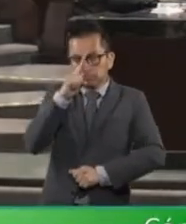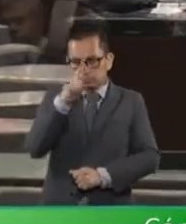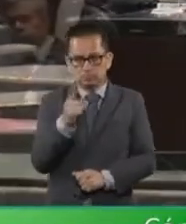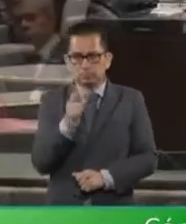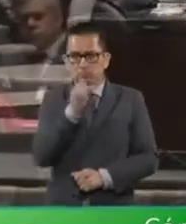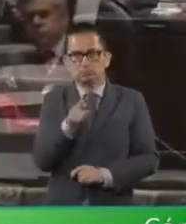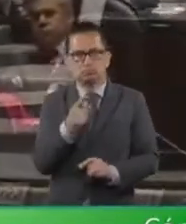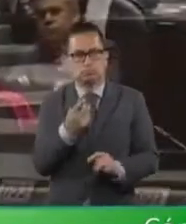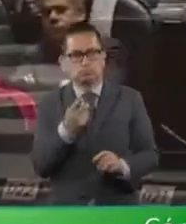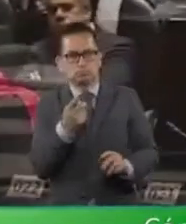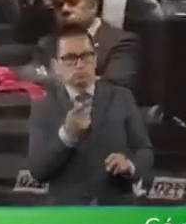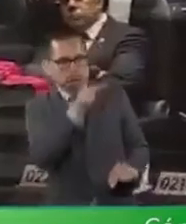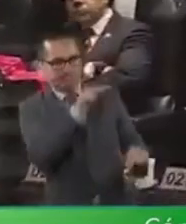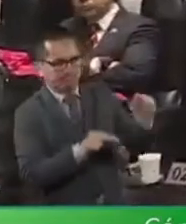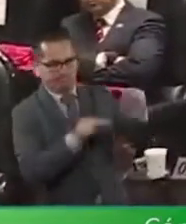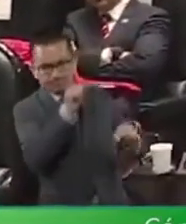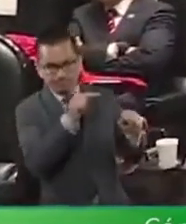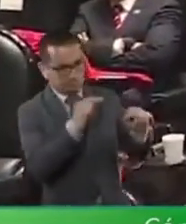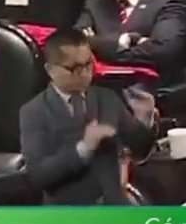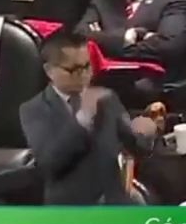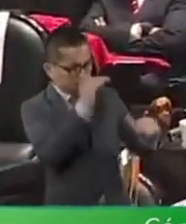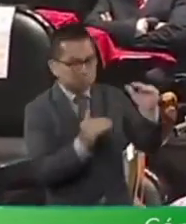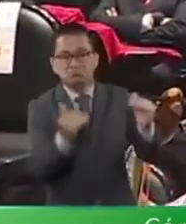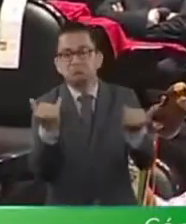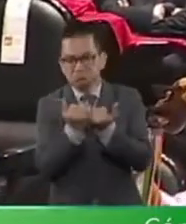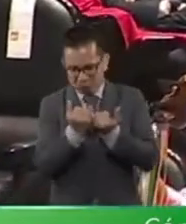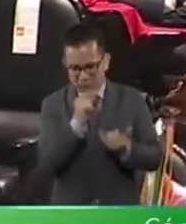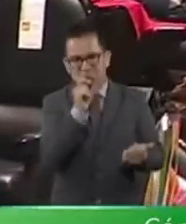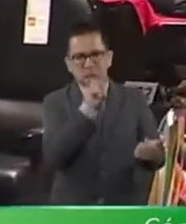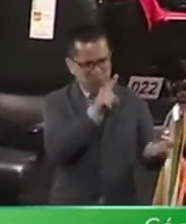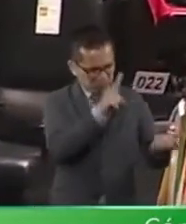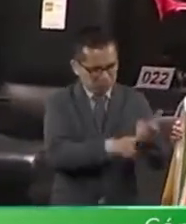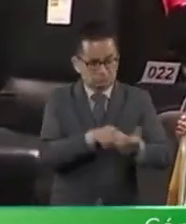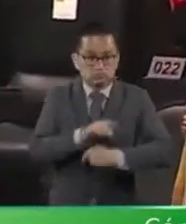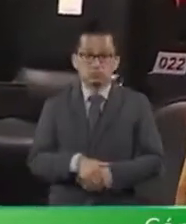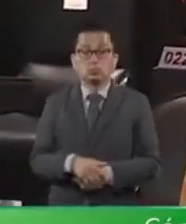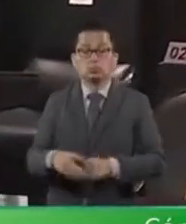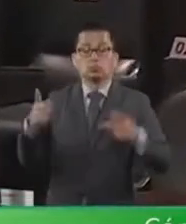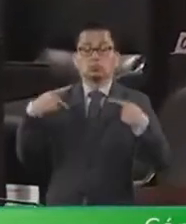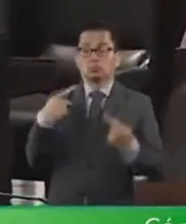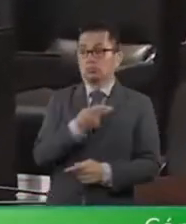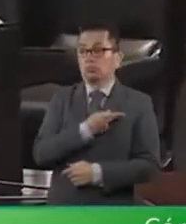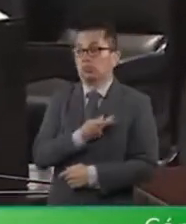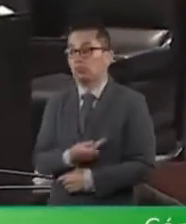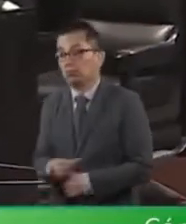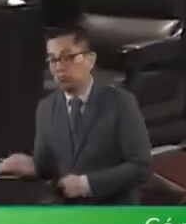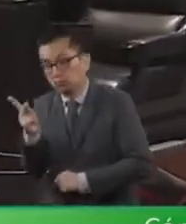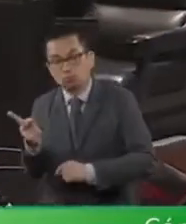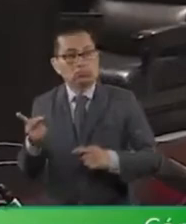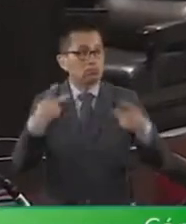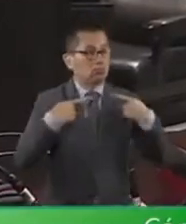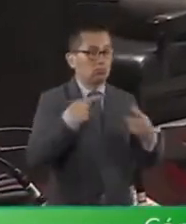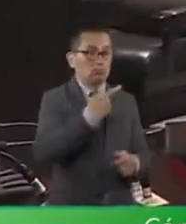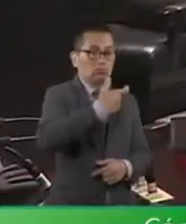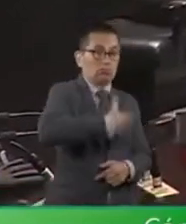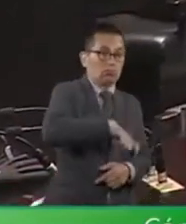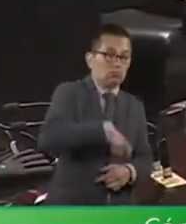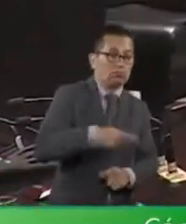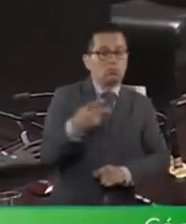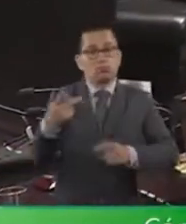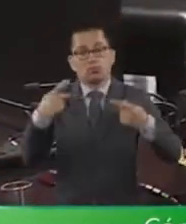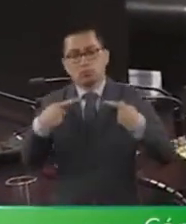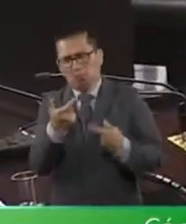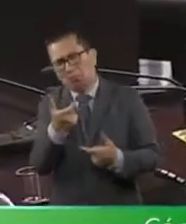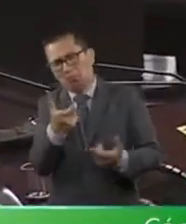estratos de la sociedad. Tanto gente humilde como gente rica, como clase media, existen personas